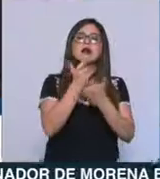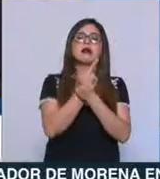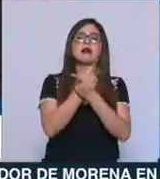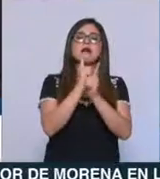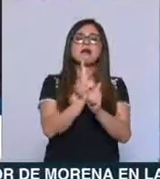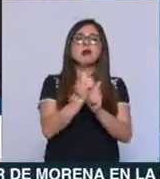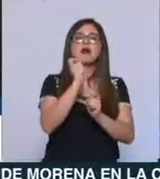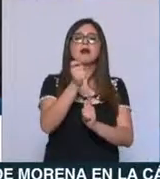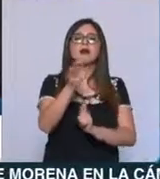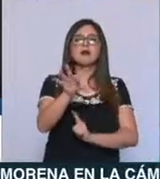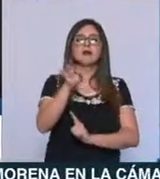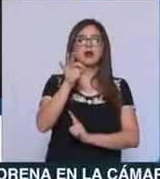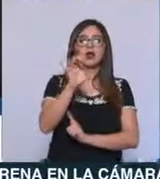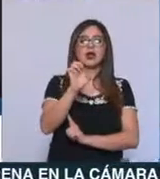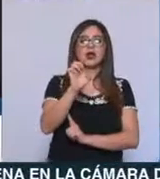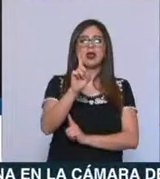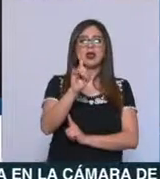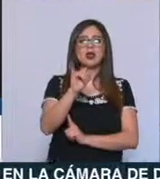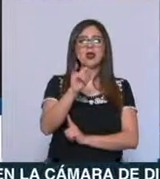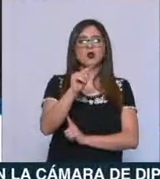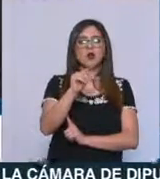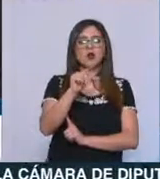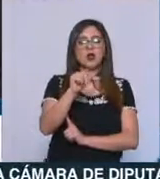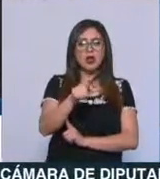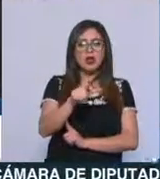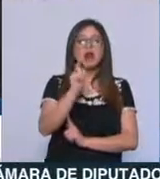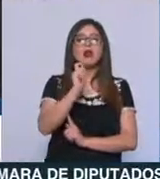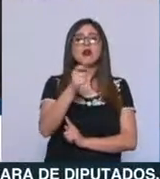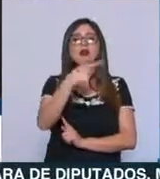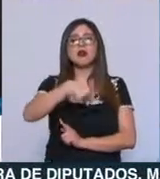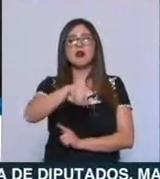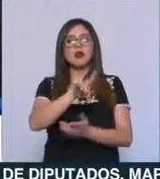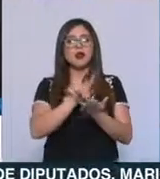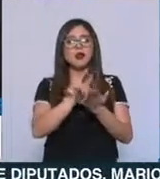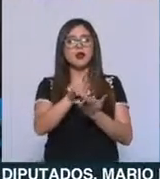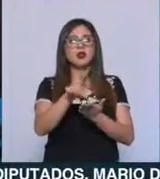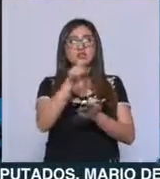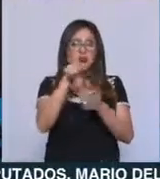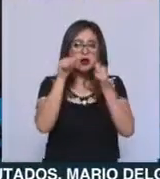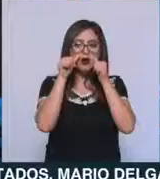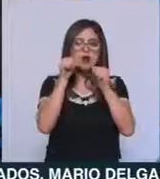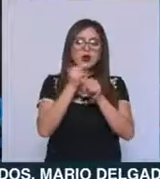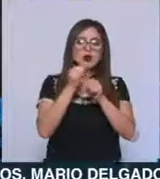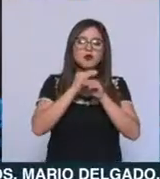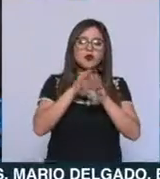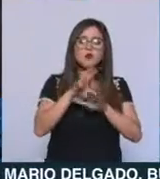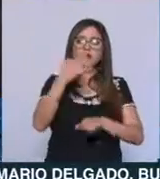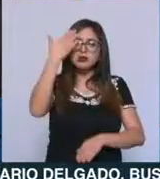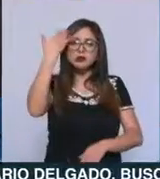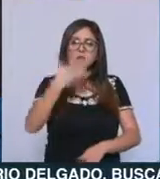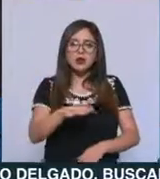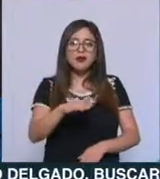libertad editorial, este derecho de acceso a la información y, sobre todo, el